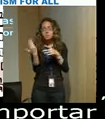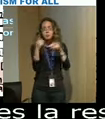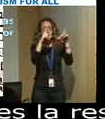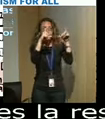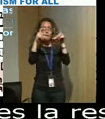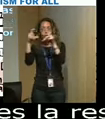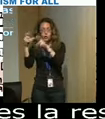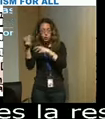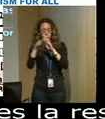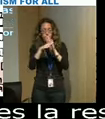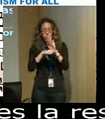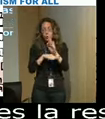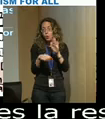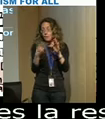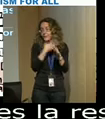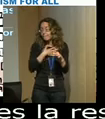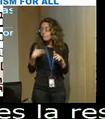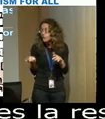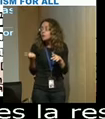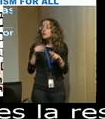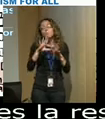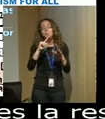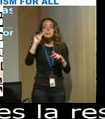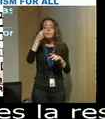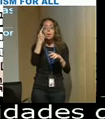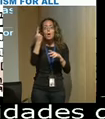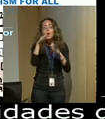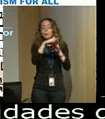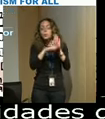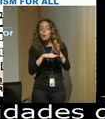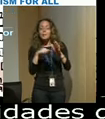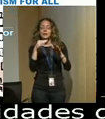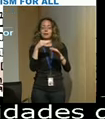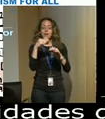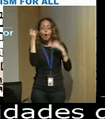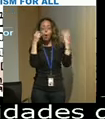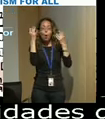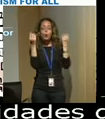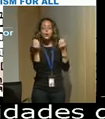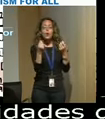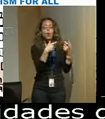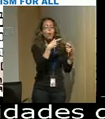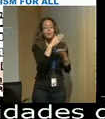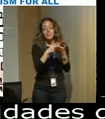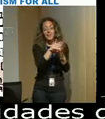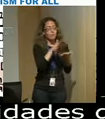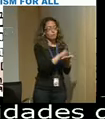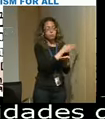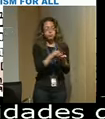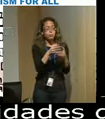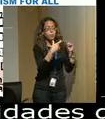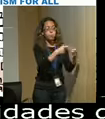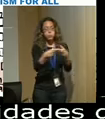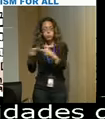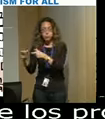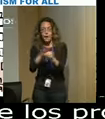de los programas, bueno, lo primero, los programas de ocio sí se dividen por ámbitos. Entonces, los servicios, sobre todo de las grandes asociaciones,